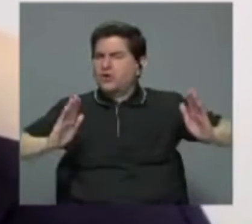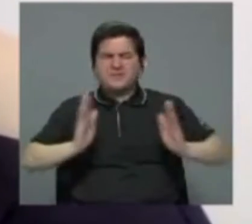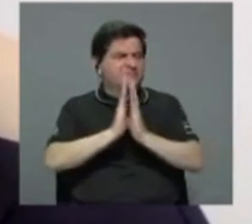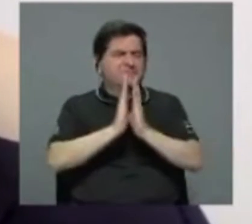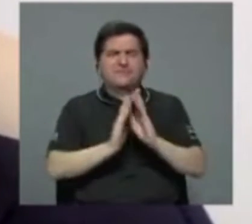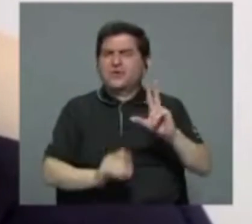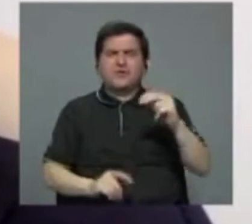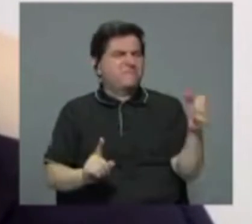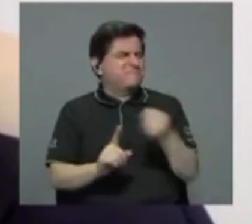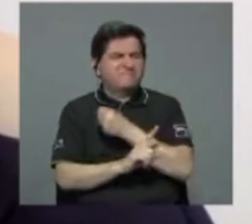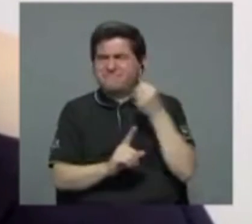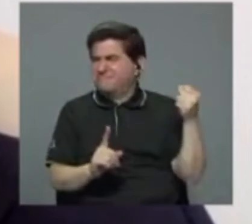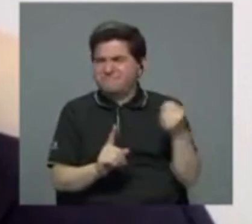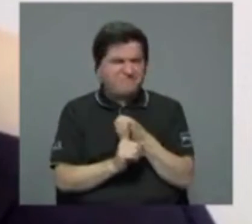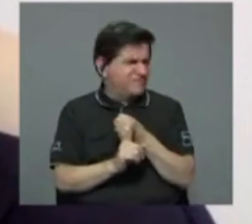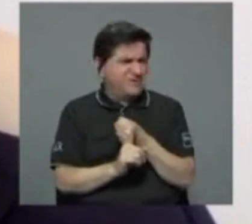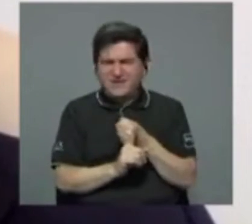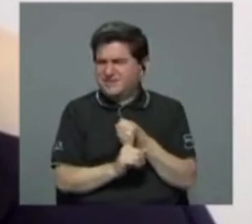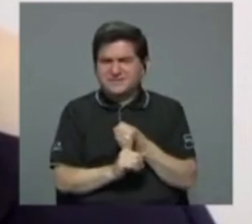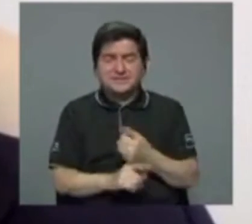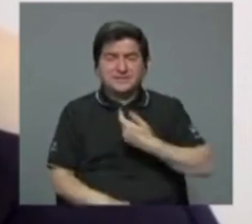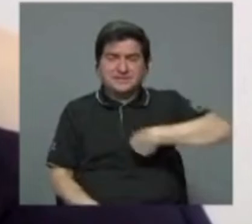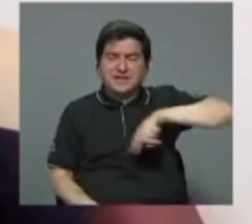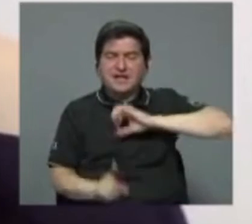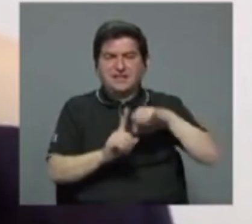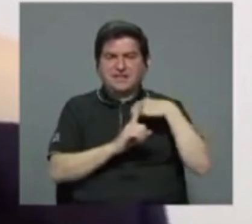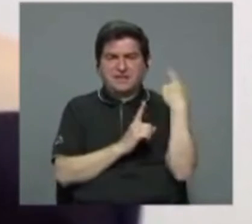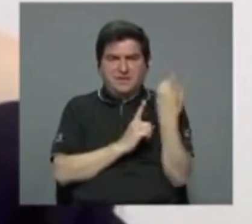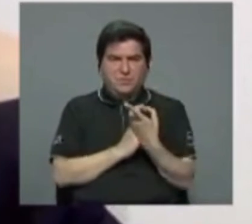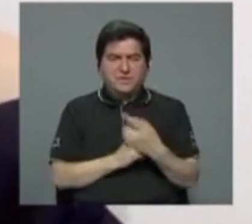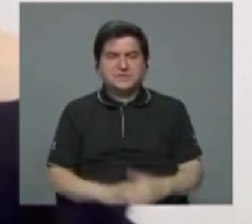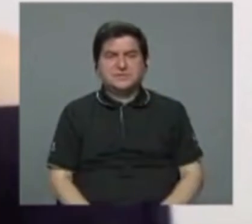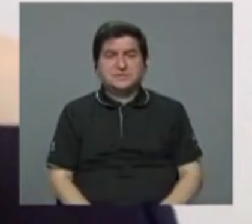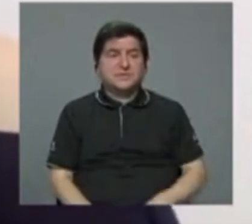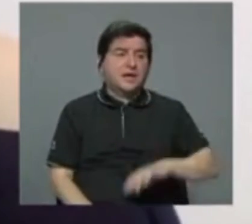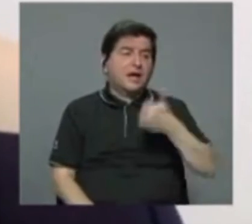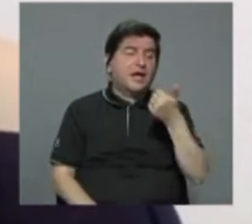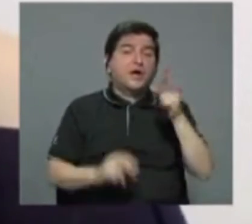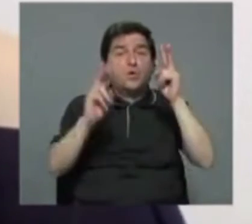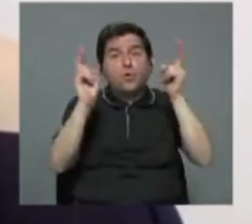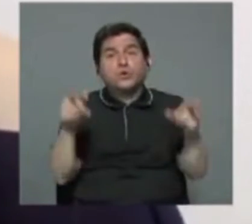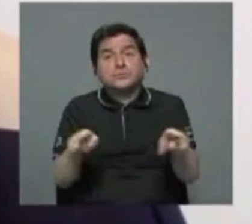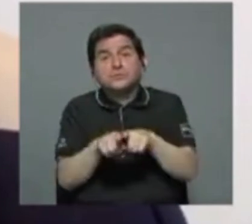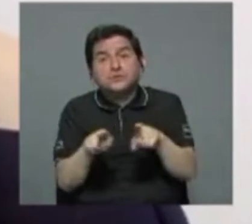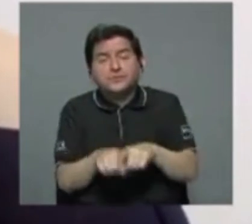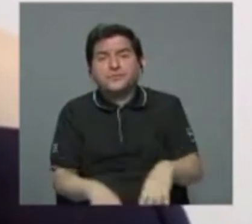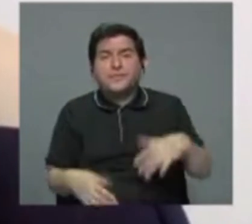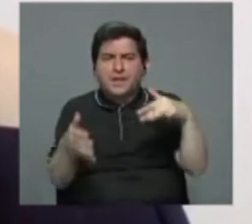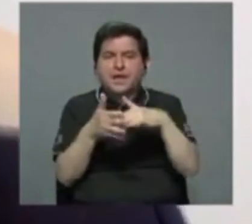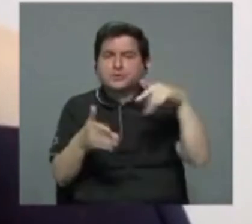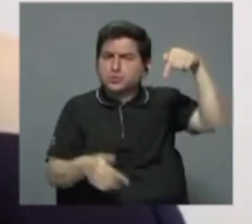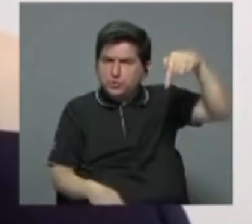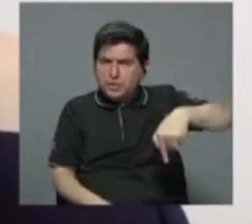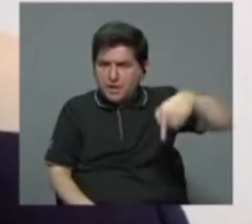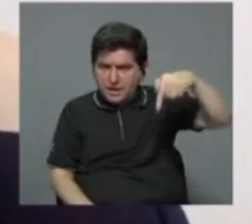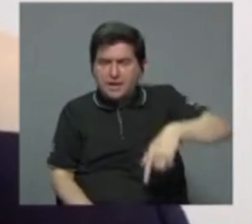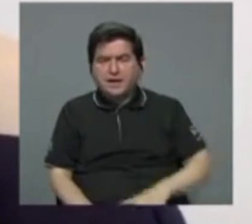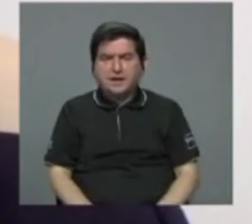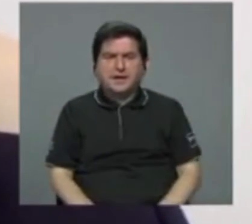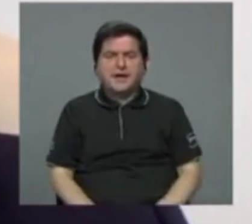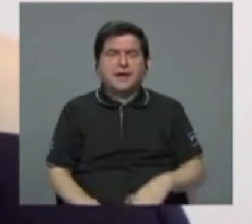no violencia en nuestras sociedades. Paso a otro tema. Estudiamos acá en